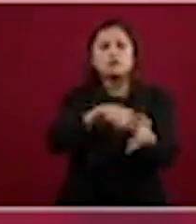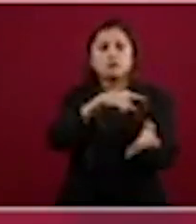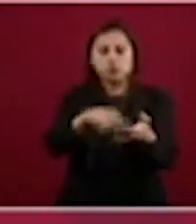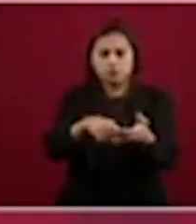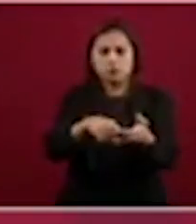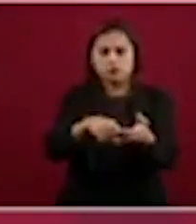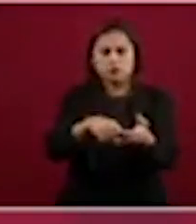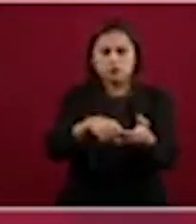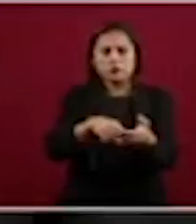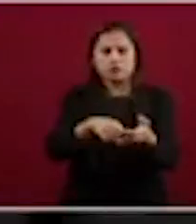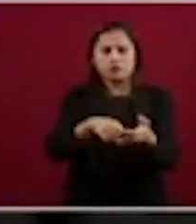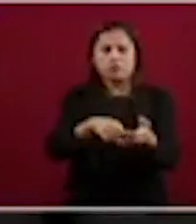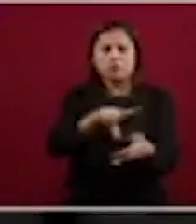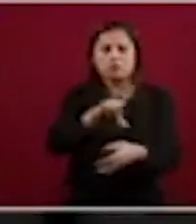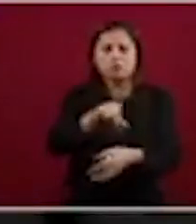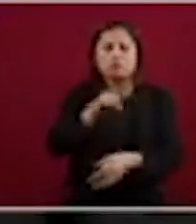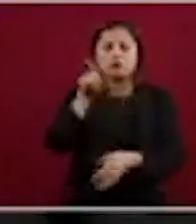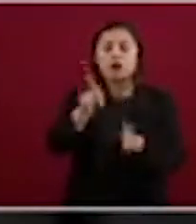con un titular: